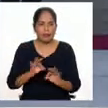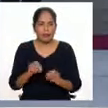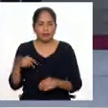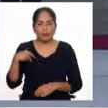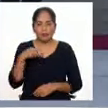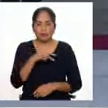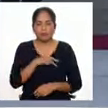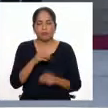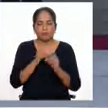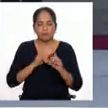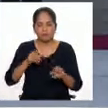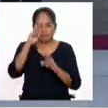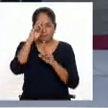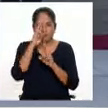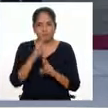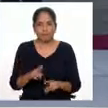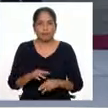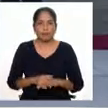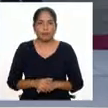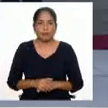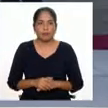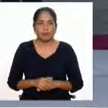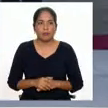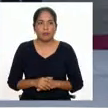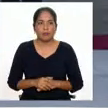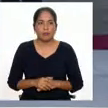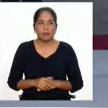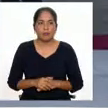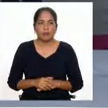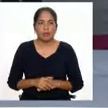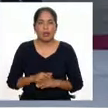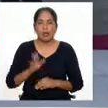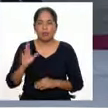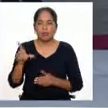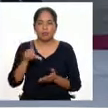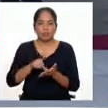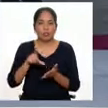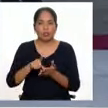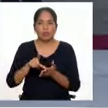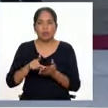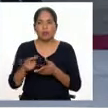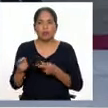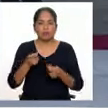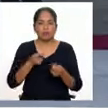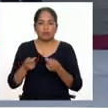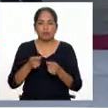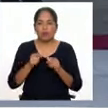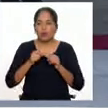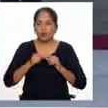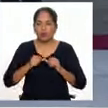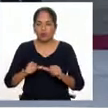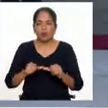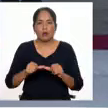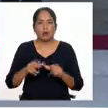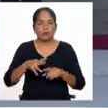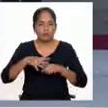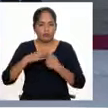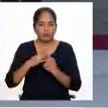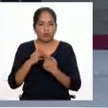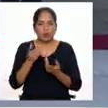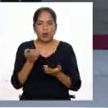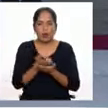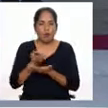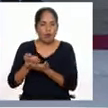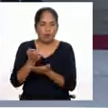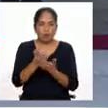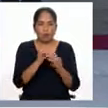somos demócratas. Quien esté lo que esté allá en el Palacio de Gobierno, con tal que mantiene la estabilidad económica, con tal